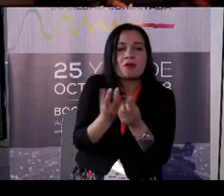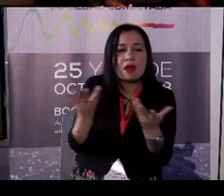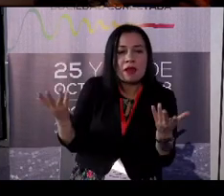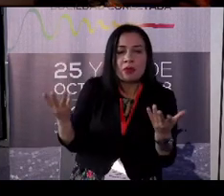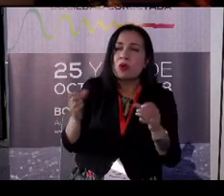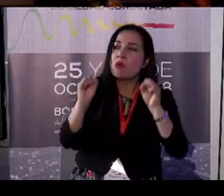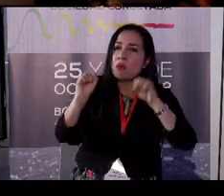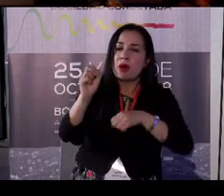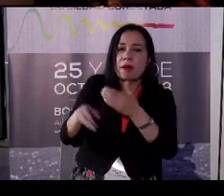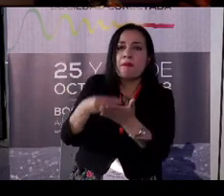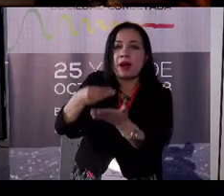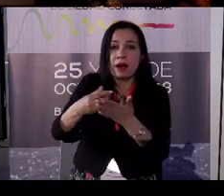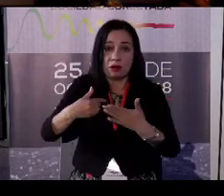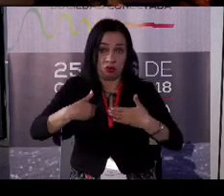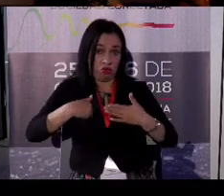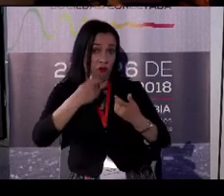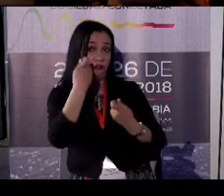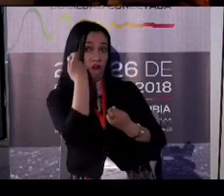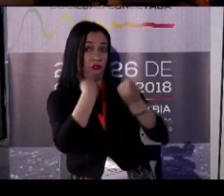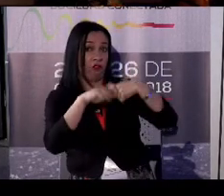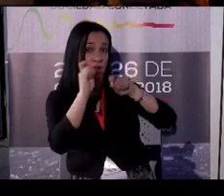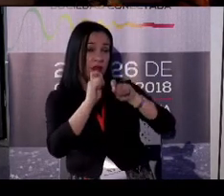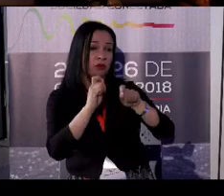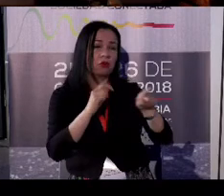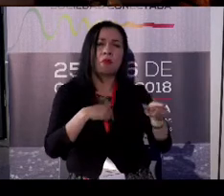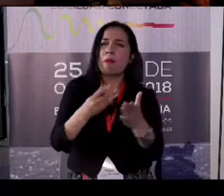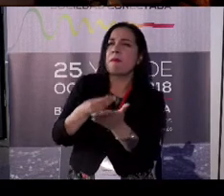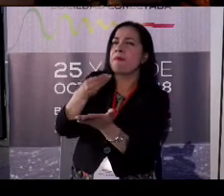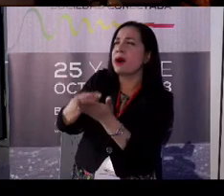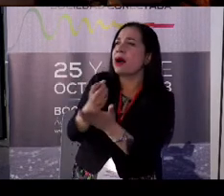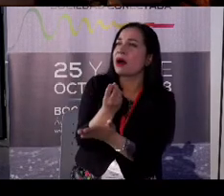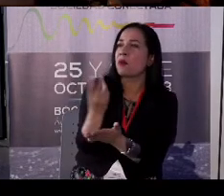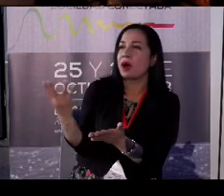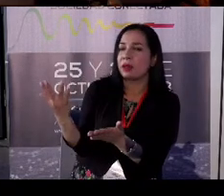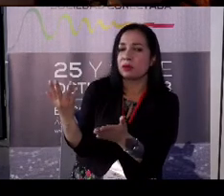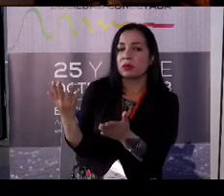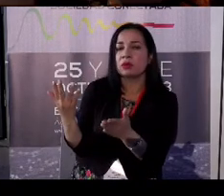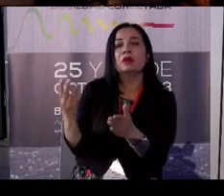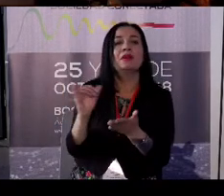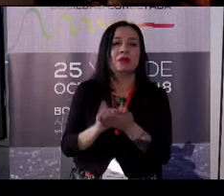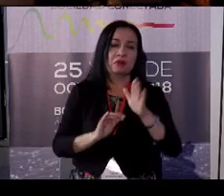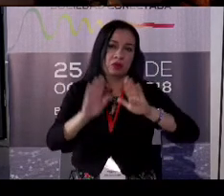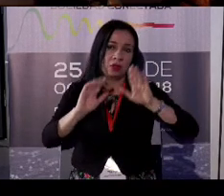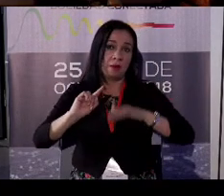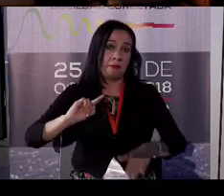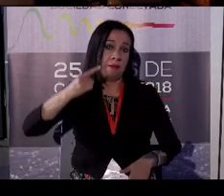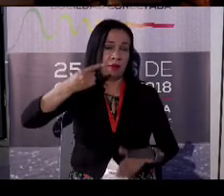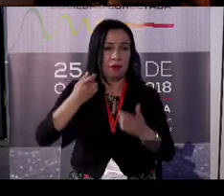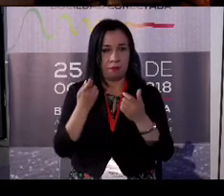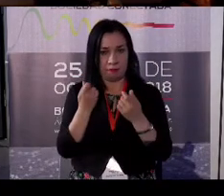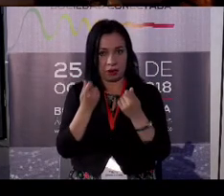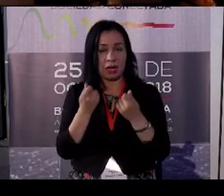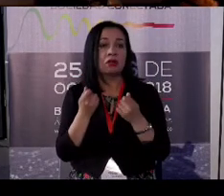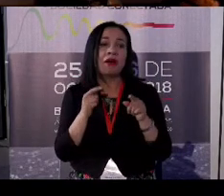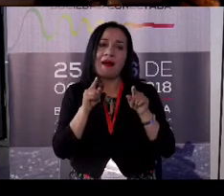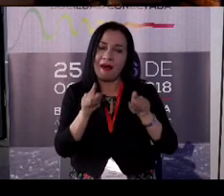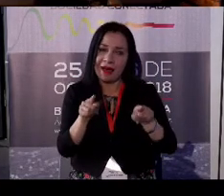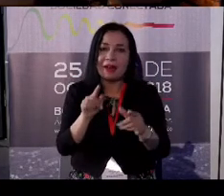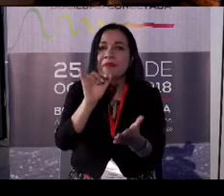a pagar por lo que yo estoy vendiendo. Así funcionan las subastas que conocemos. La de primer precio claramente funciona